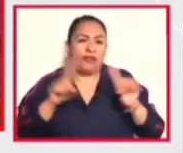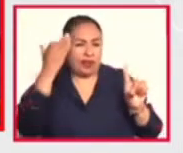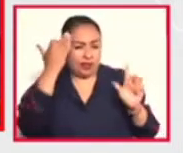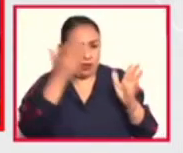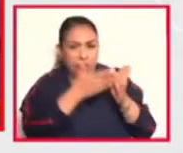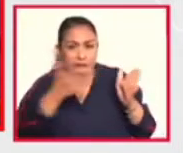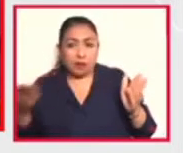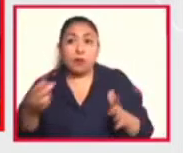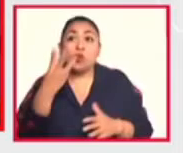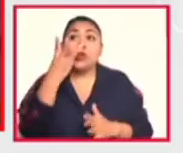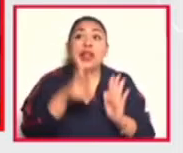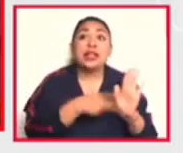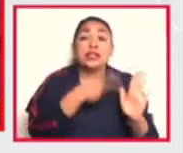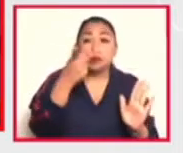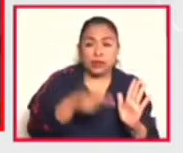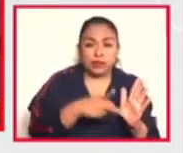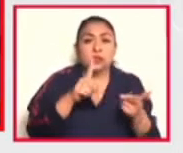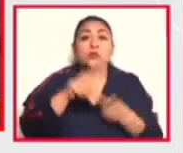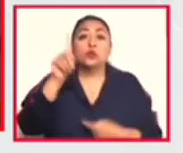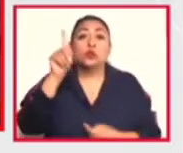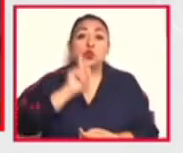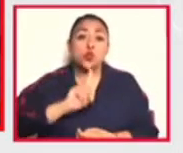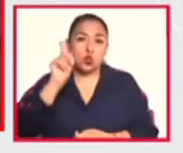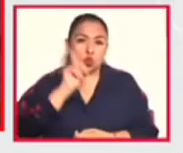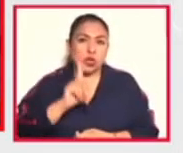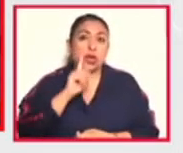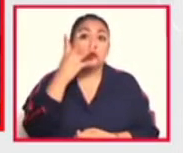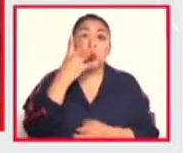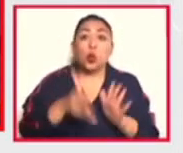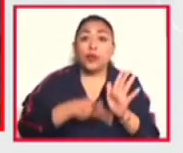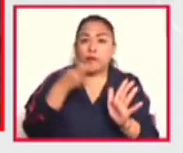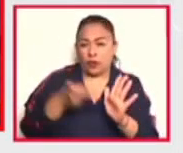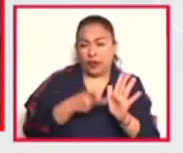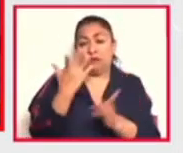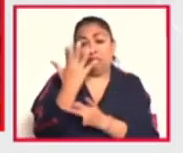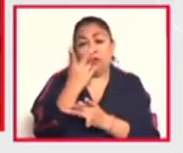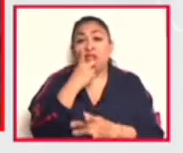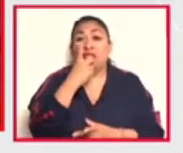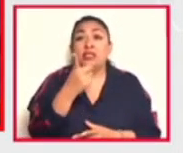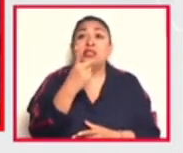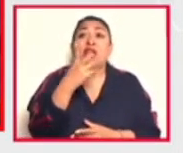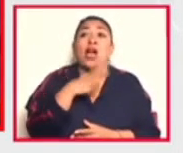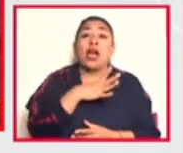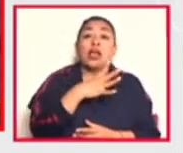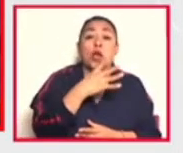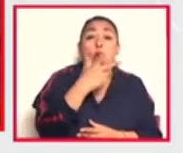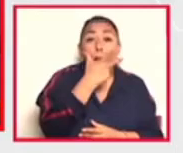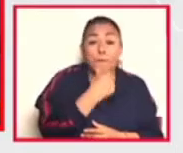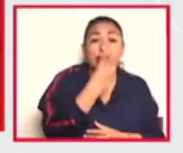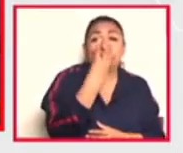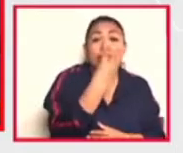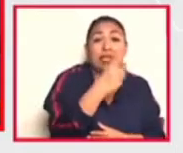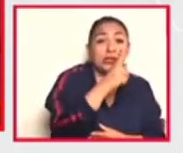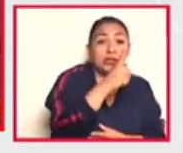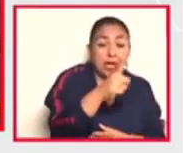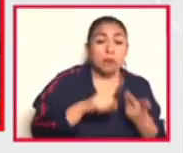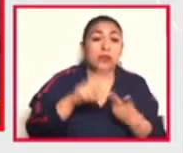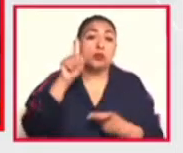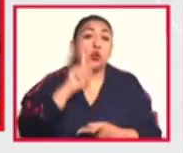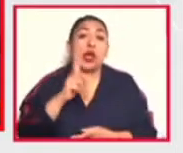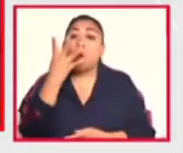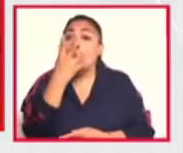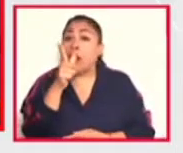ser 3 veces. Y en el caso de las mujeres, son 4 veces. Se dice que tienen 3 almas los hombres, 4 las mujeres, y la mujer